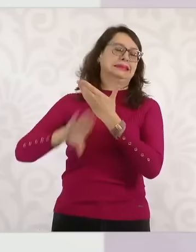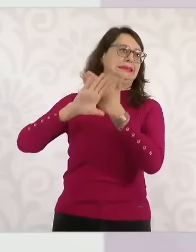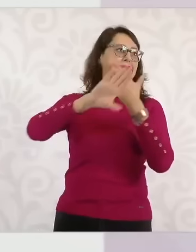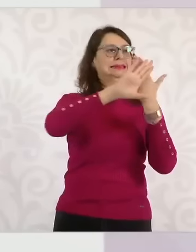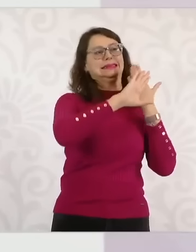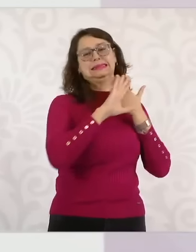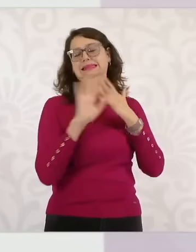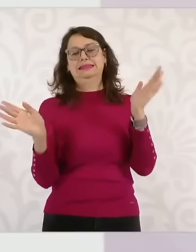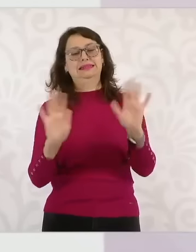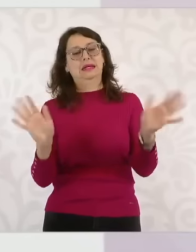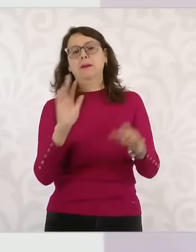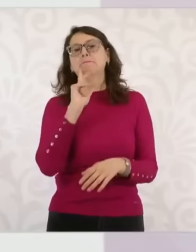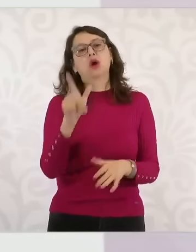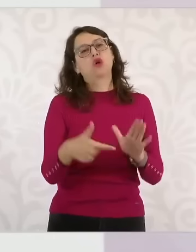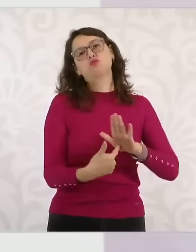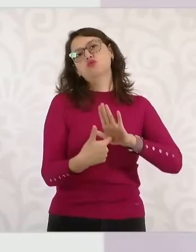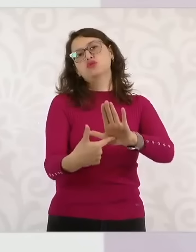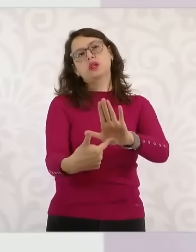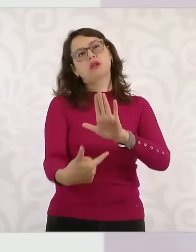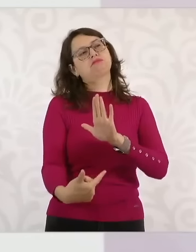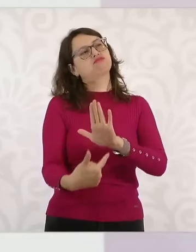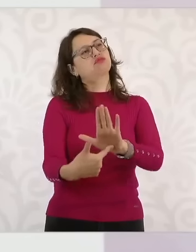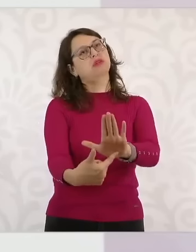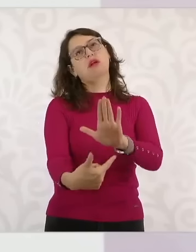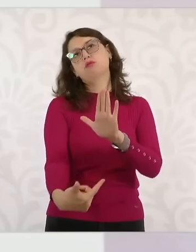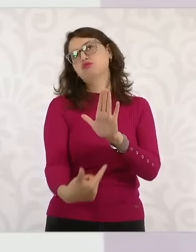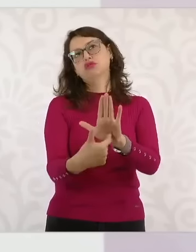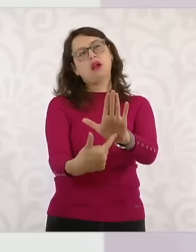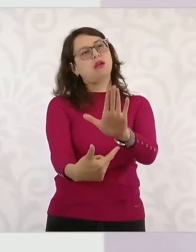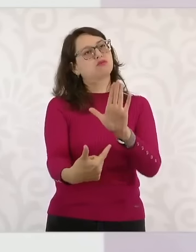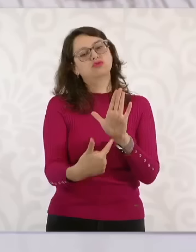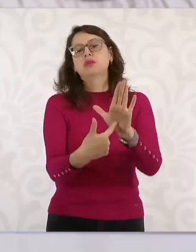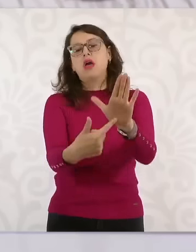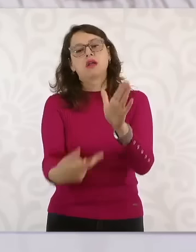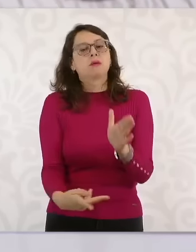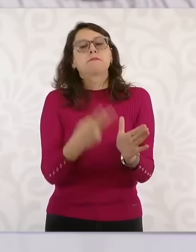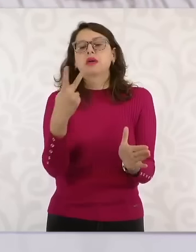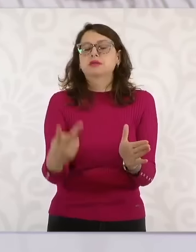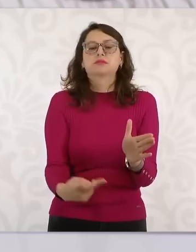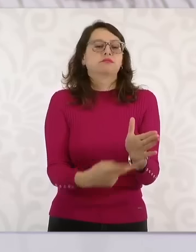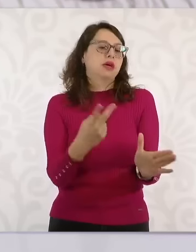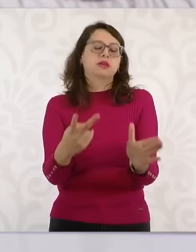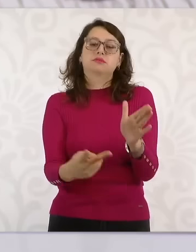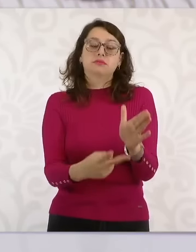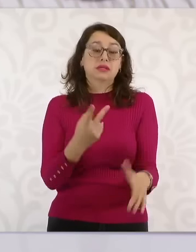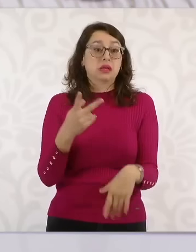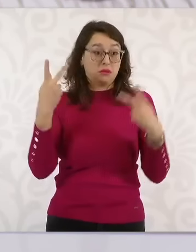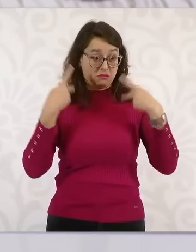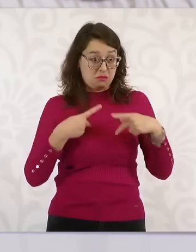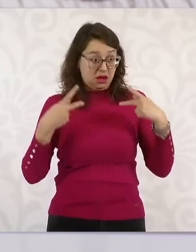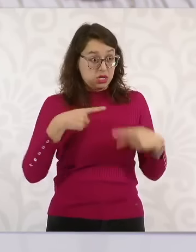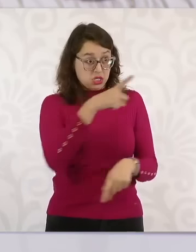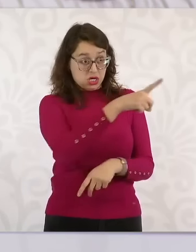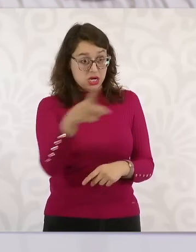gente informada, consciente, siempre, que no se deje ir